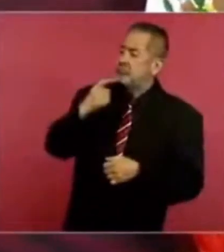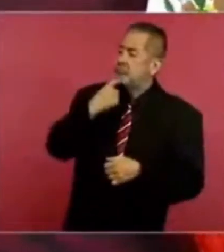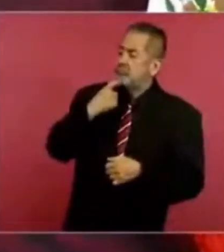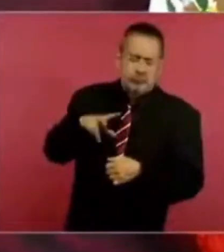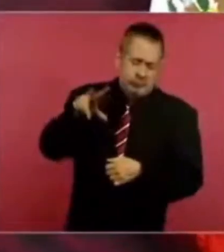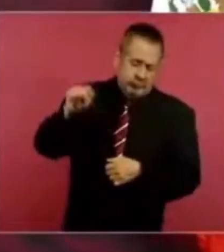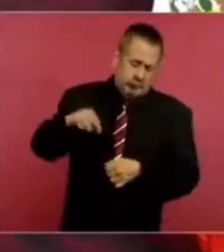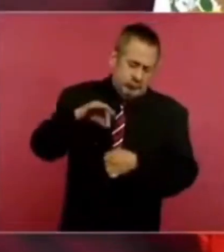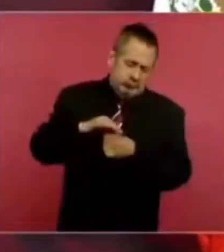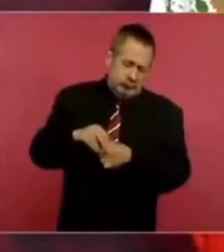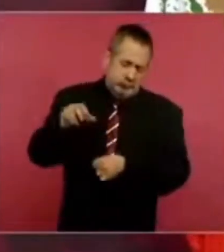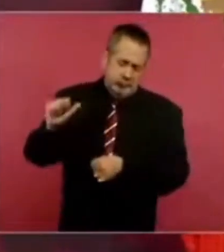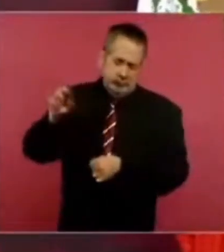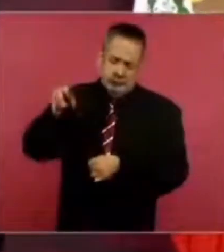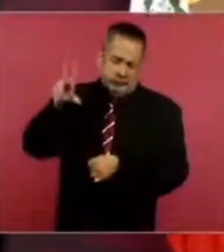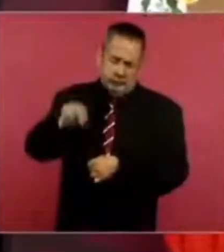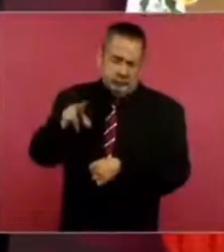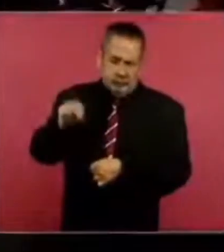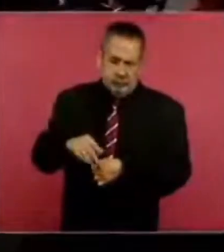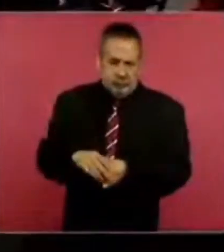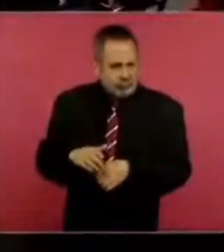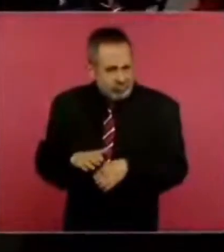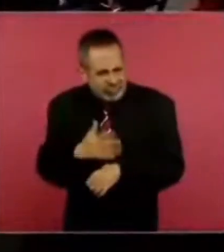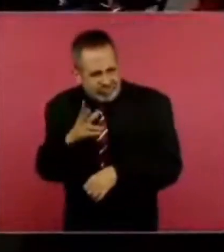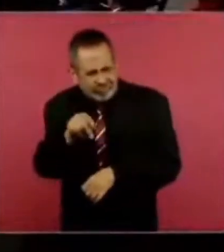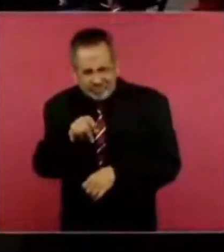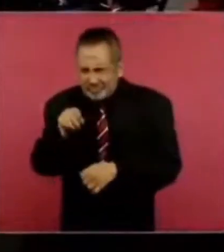por qué? No,